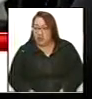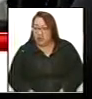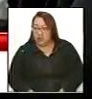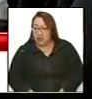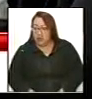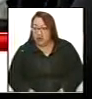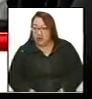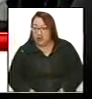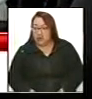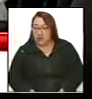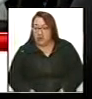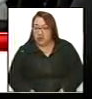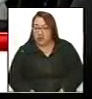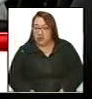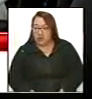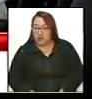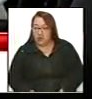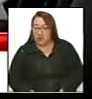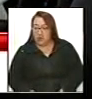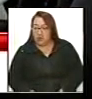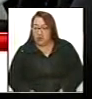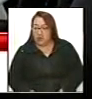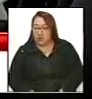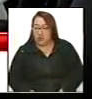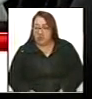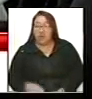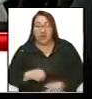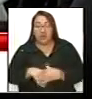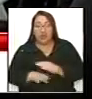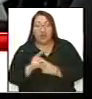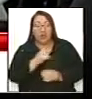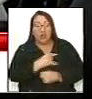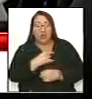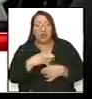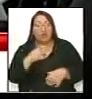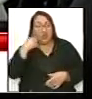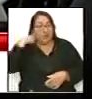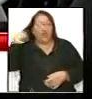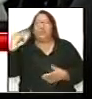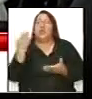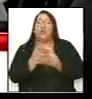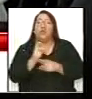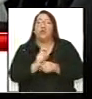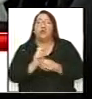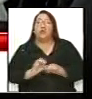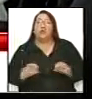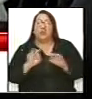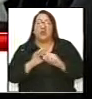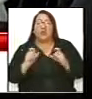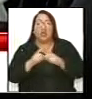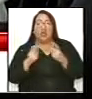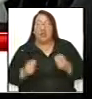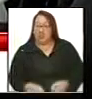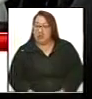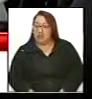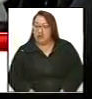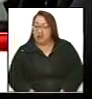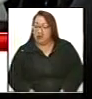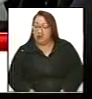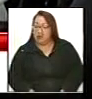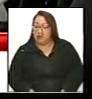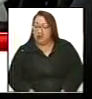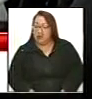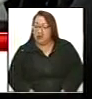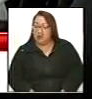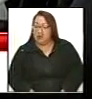nos lleva a las responsabilidades que tenemos. Les cuento, en la universidad estamos educando una comunidad muy grande. Nos cuesta, somos sus